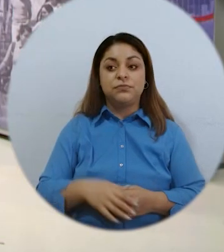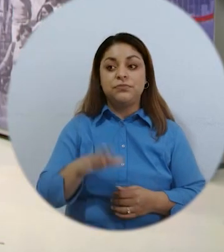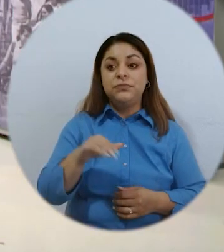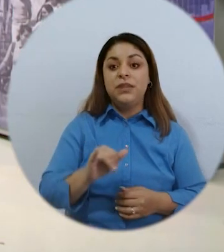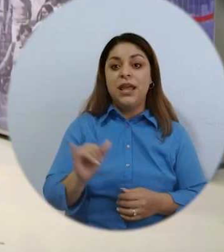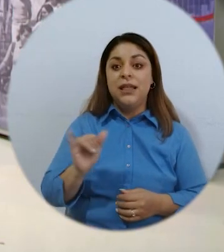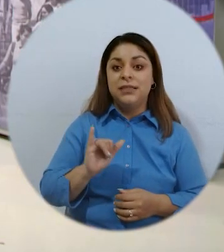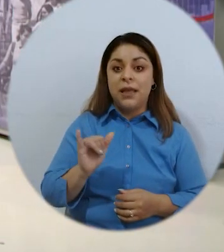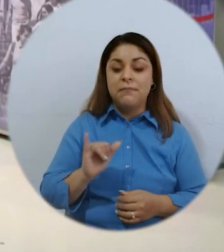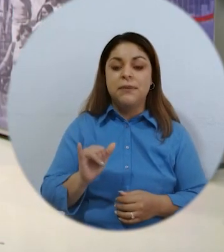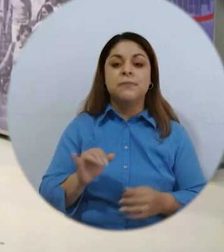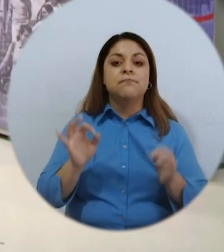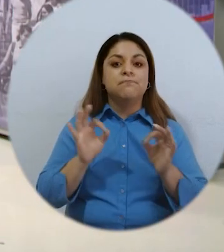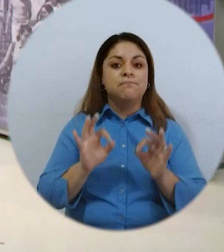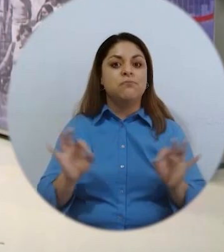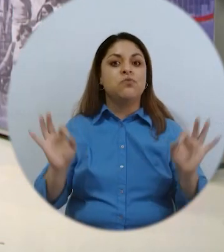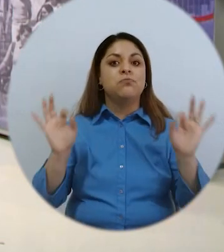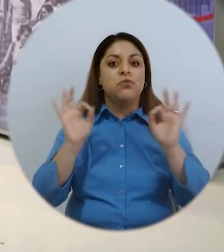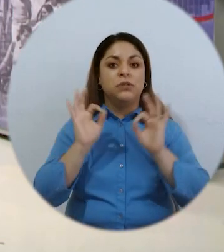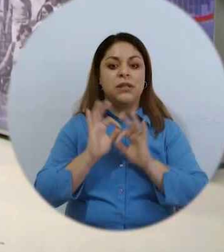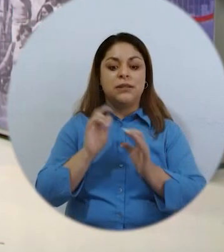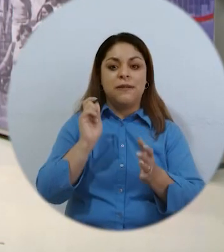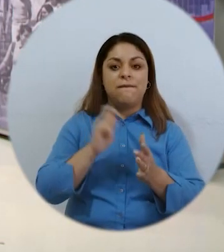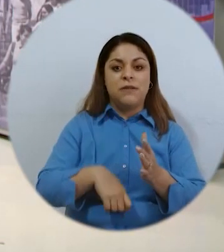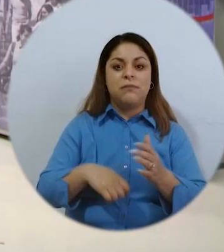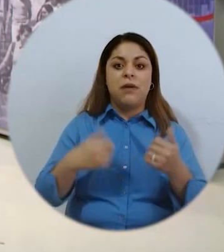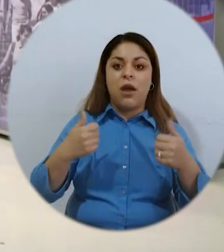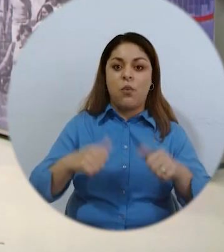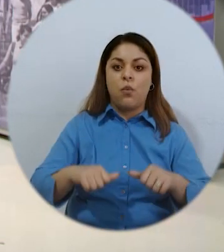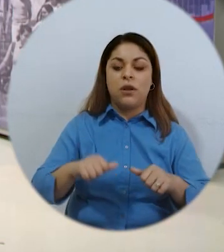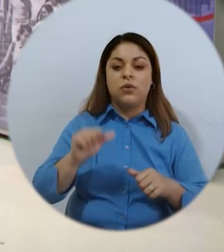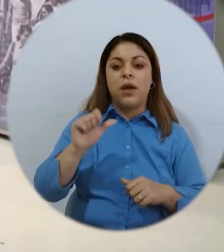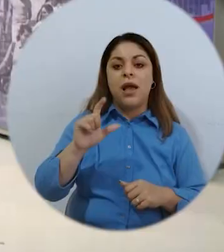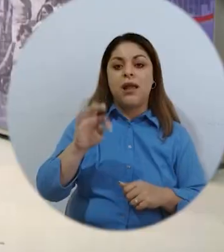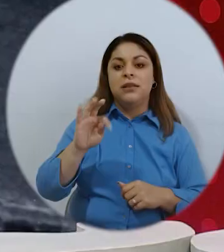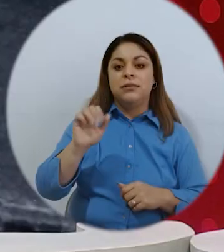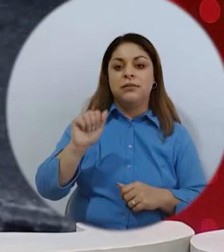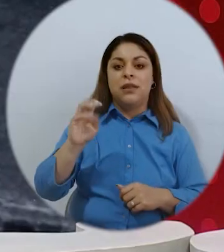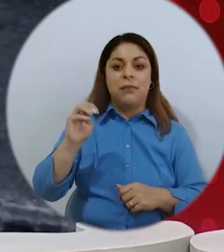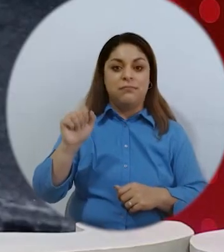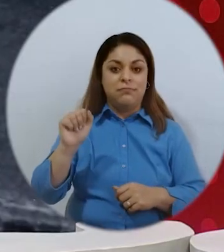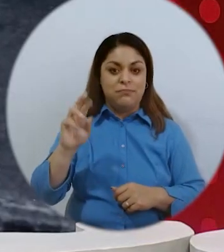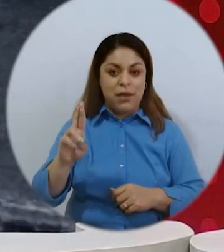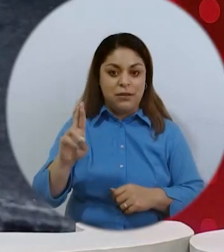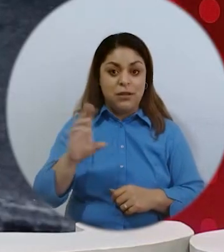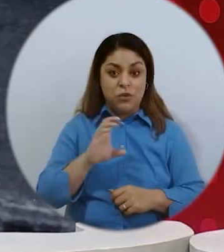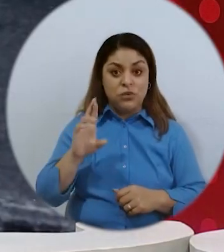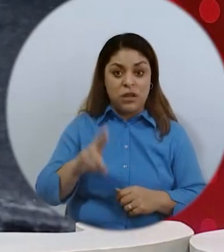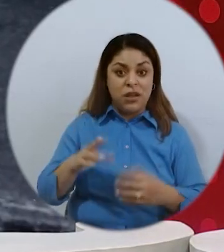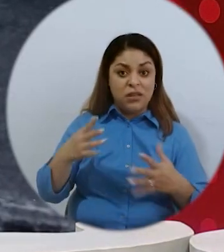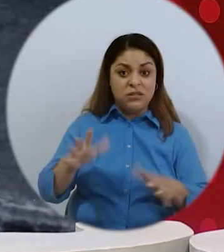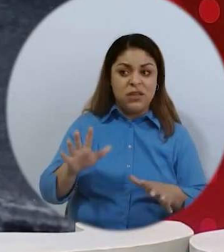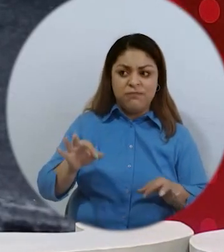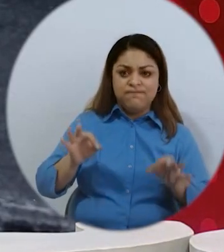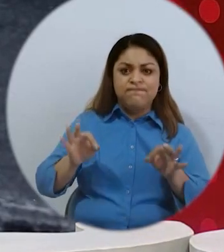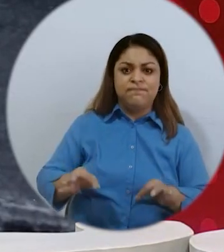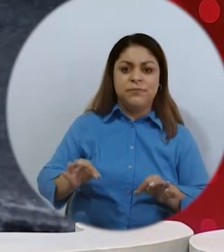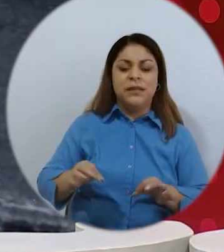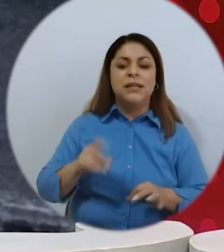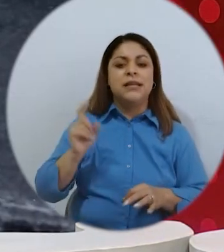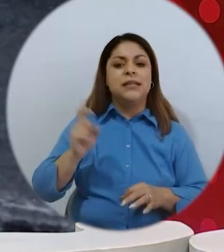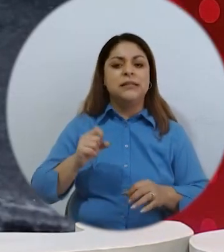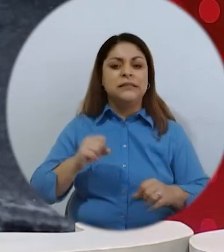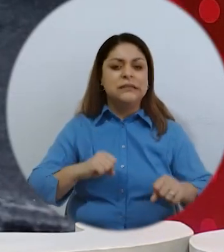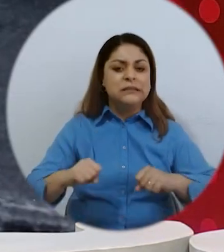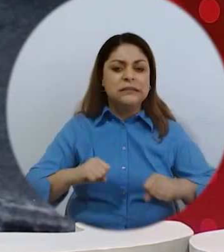También fue muy importante la firma del Acuerdo de Alta Mar, que Costa Rica ya ratificó y que tiene que ver con trabajar